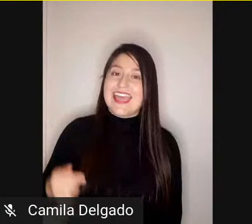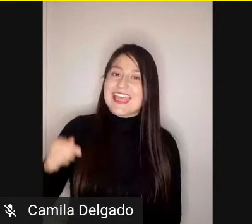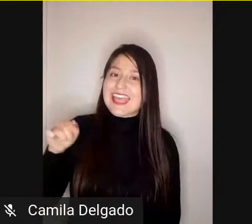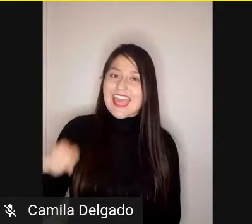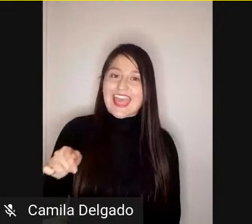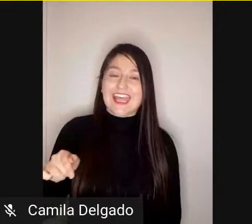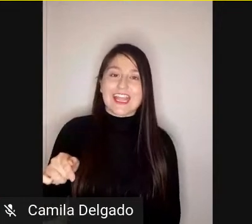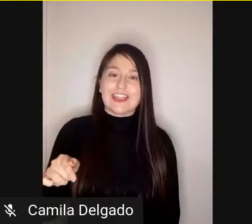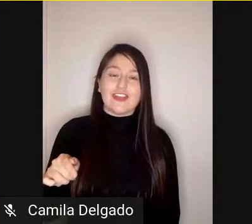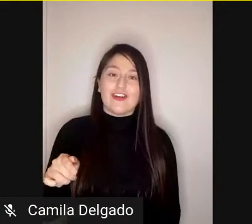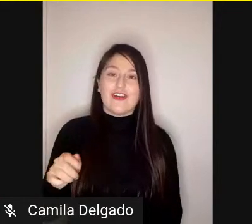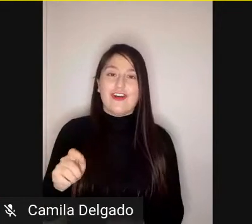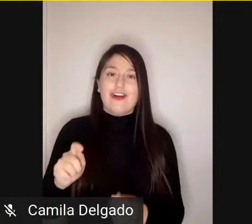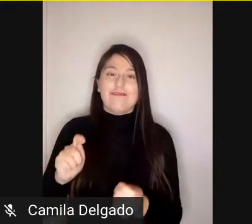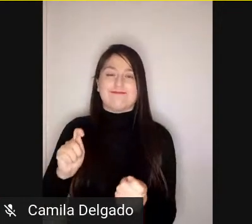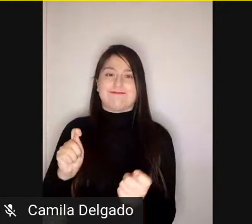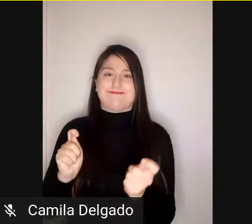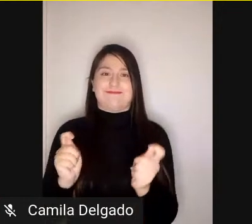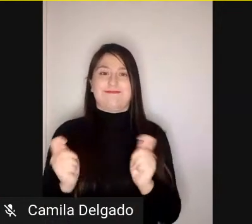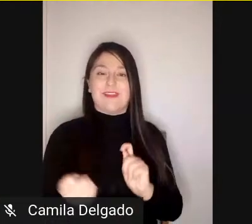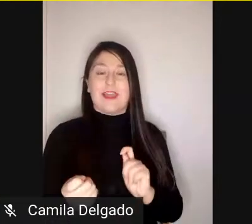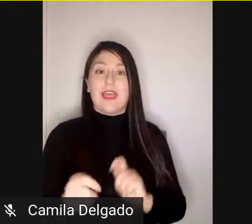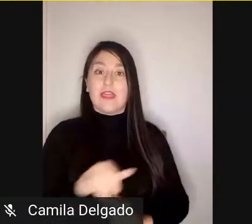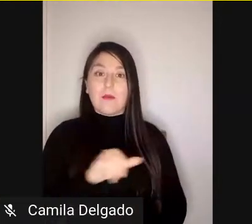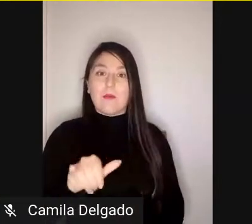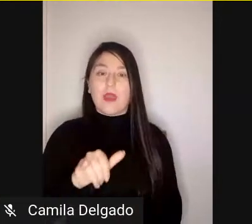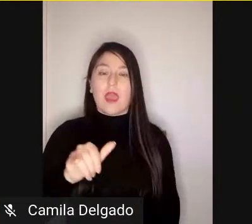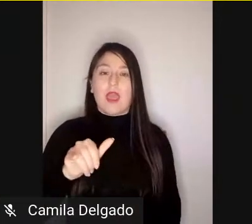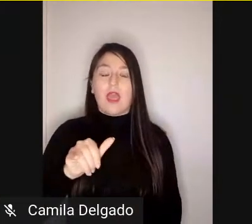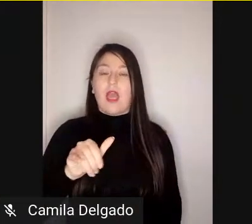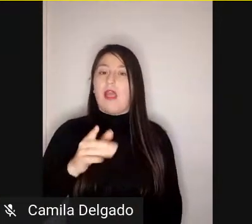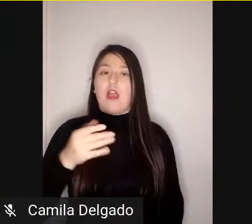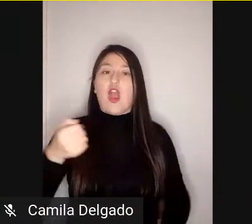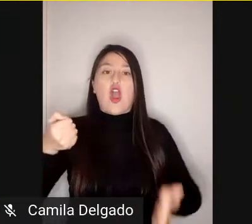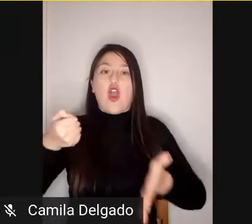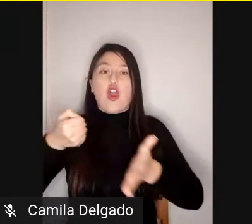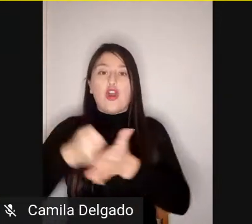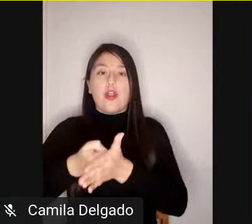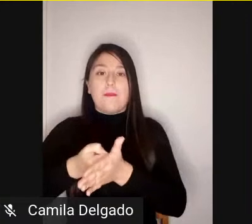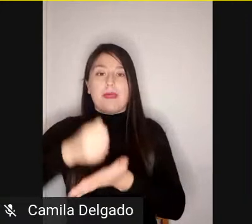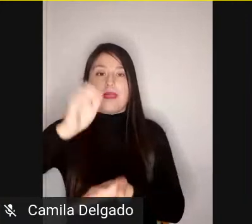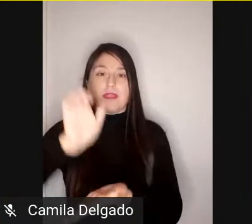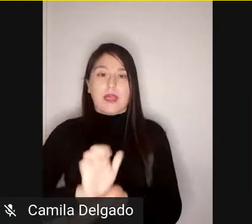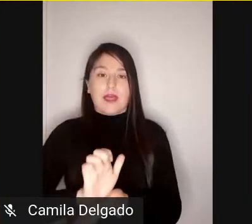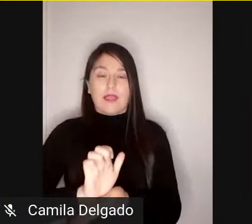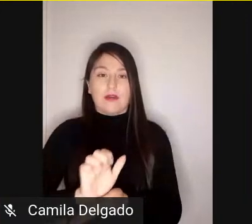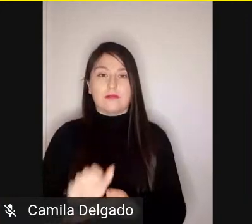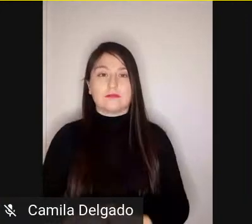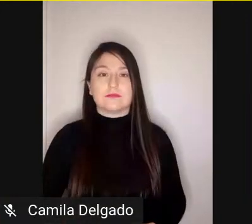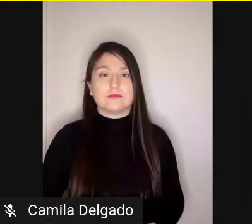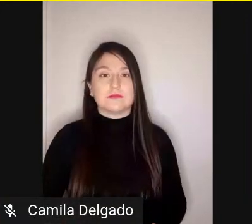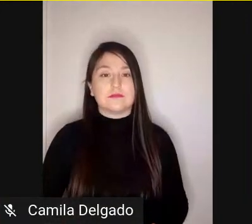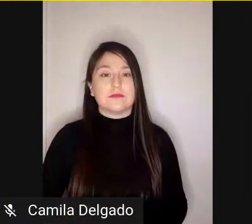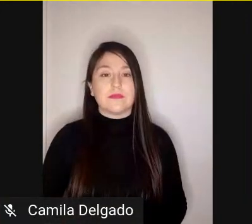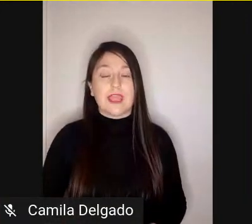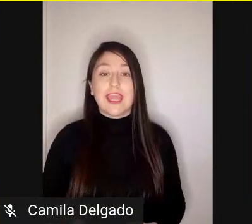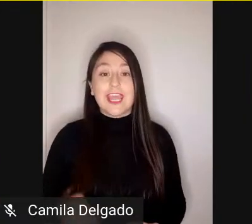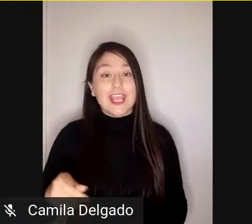irreversible. Y después vino el golpe de Estado. Y tomando lo que decía María Emilia, de que tenemos